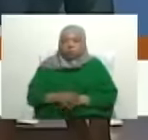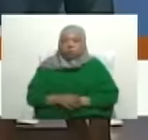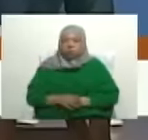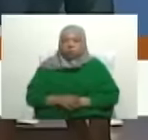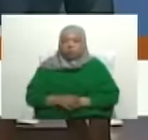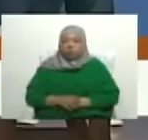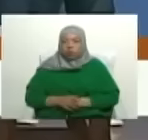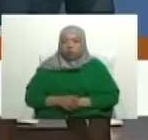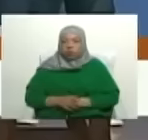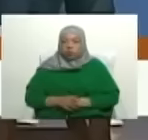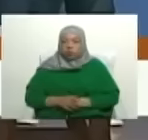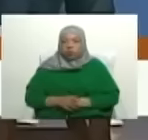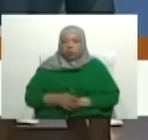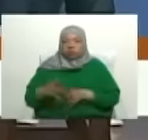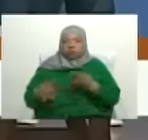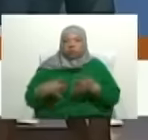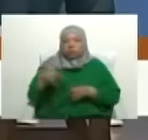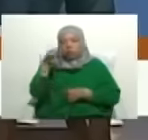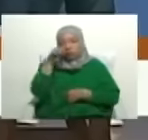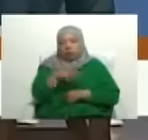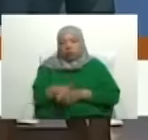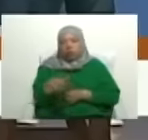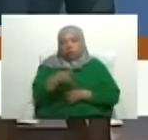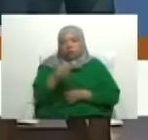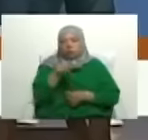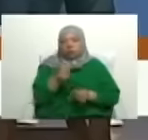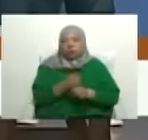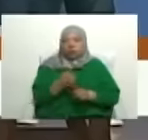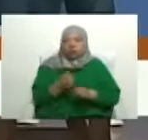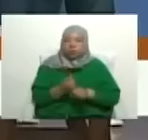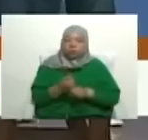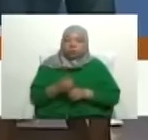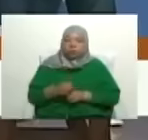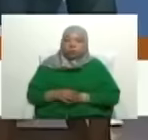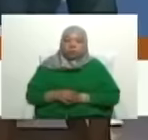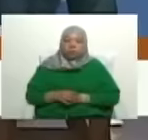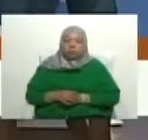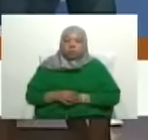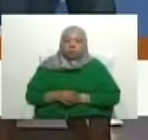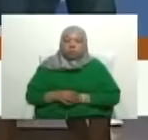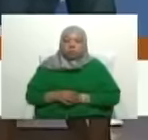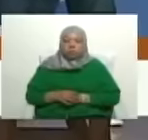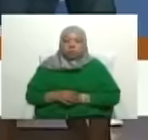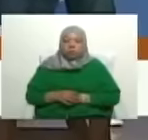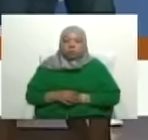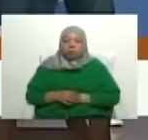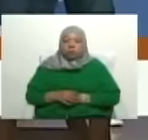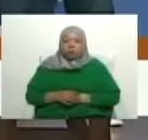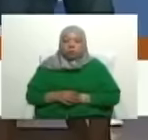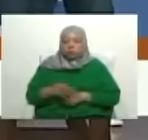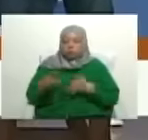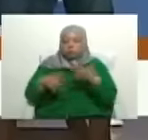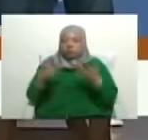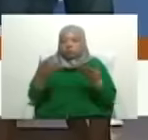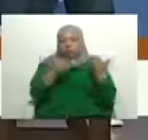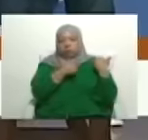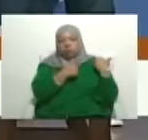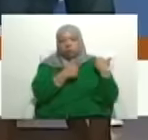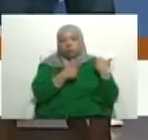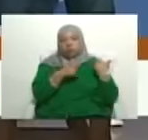Siempre en enlace con elementos de la Agencia Central de Inteligencia. No puede ser tan irresponsable, señor